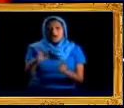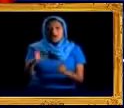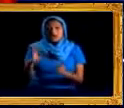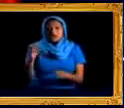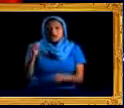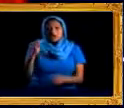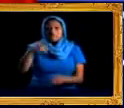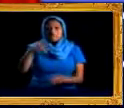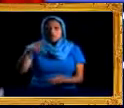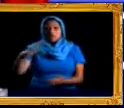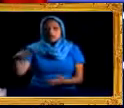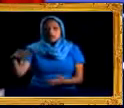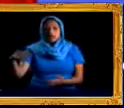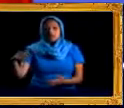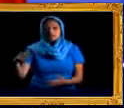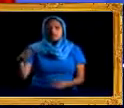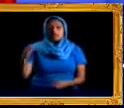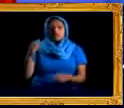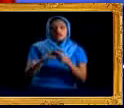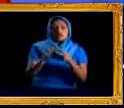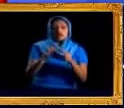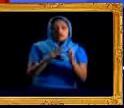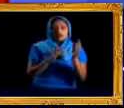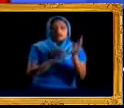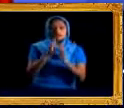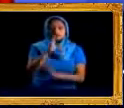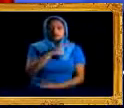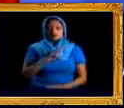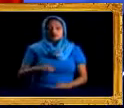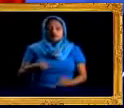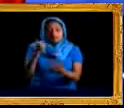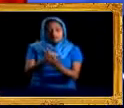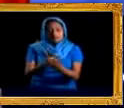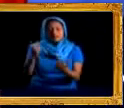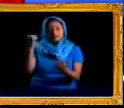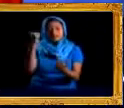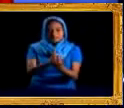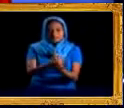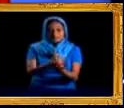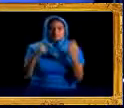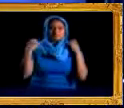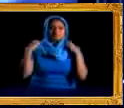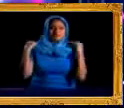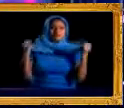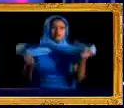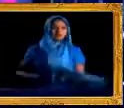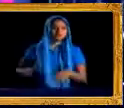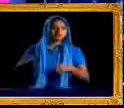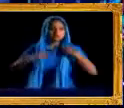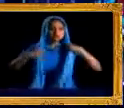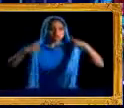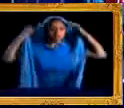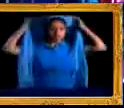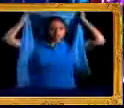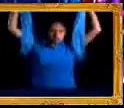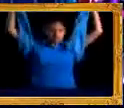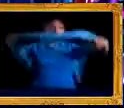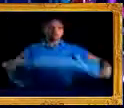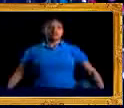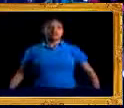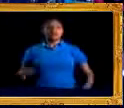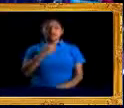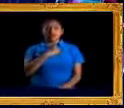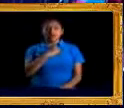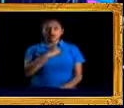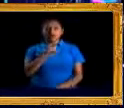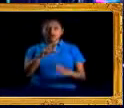escribiente. En el nombre de nuestro Señor Jesucristo, amén, amén y amén. Quiero comenzar